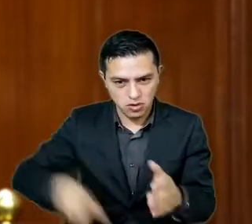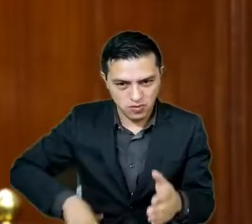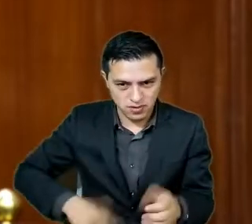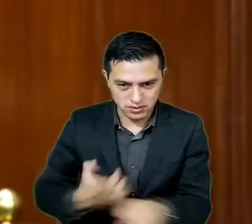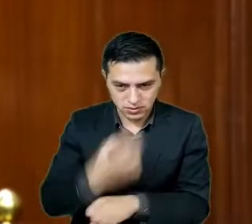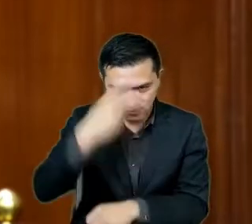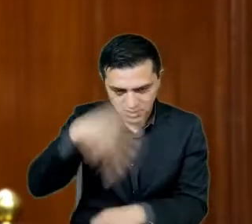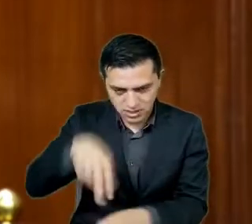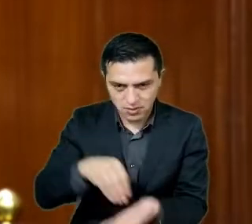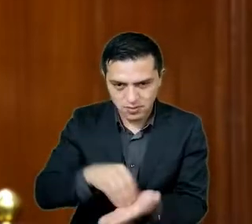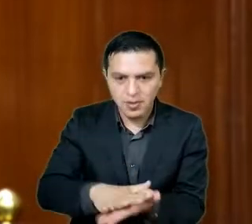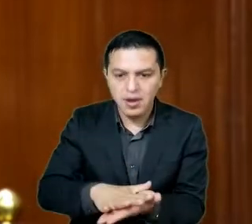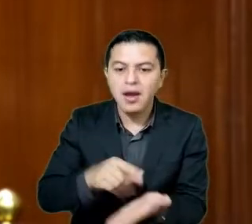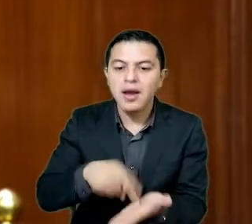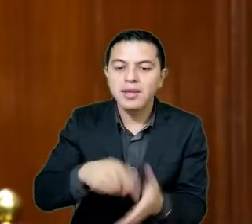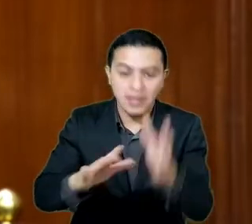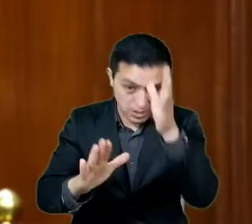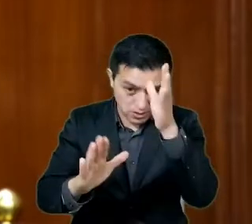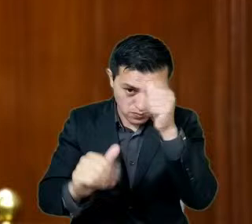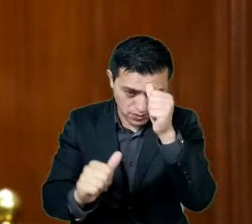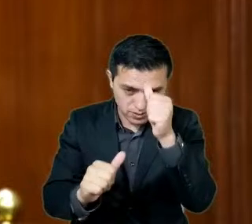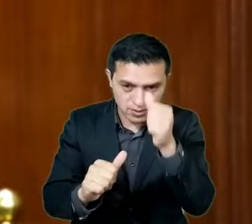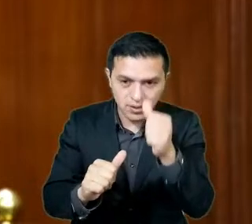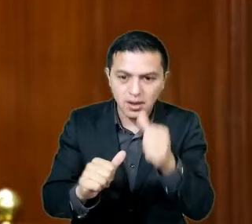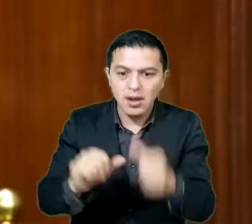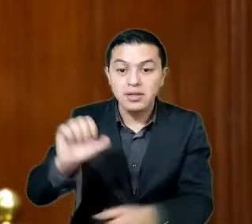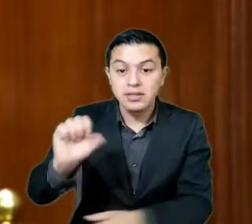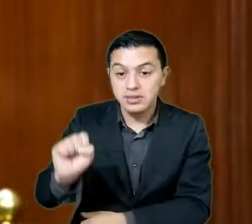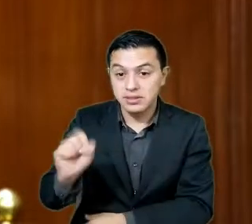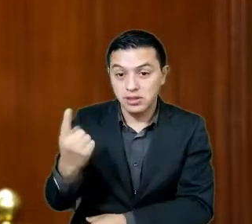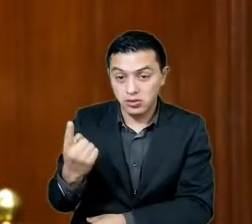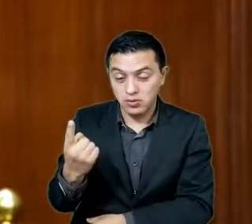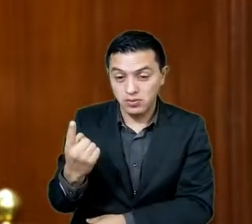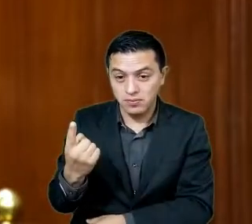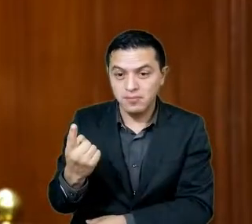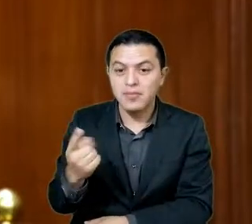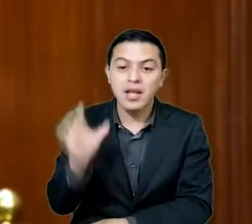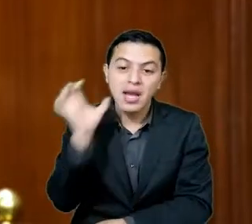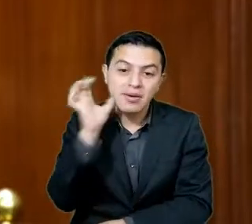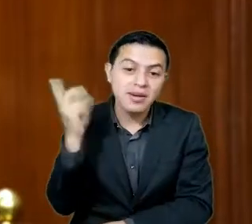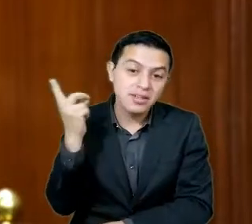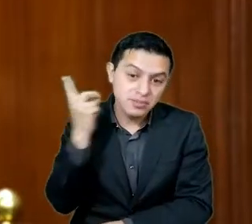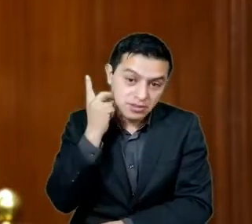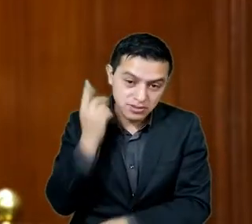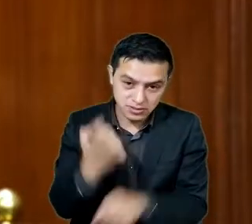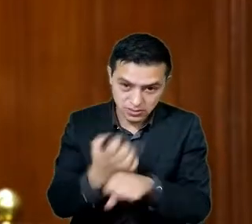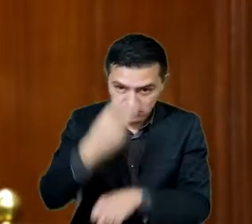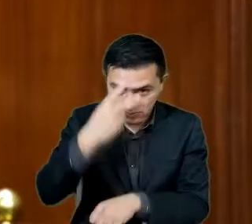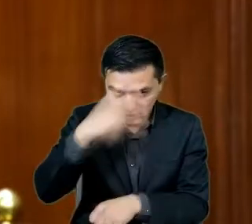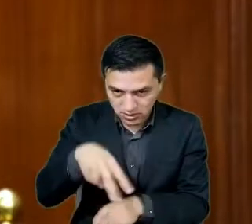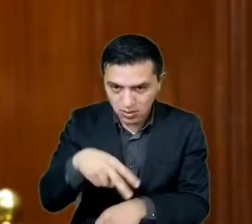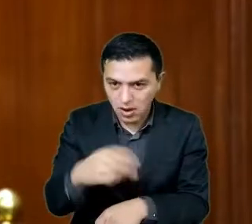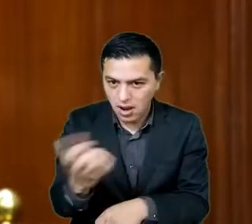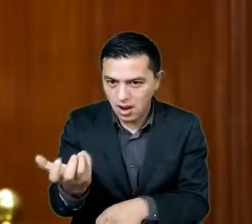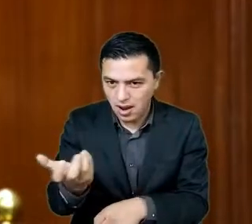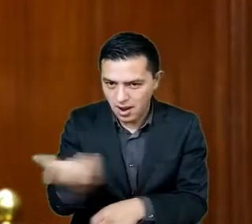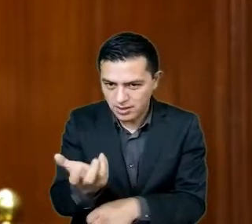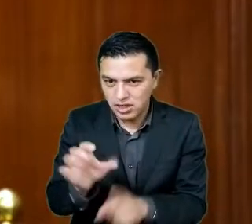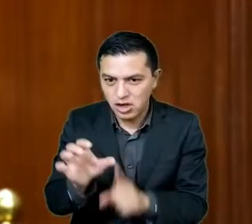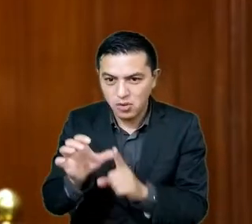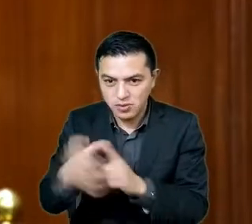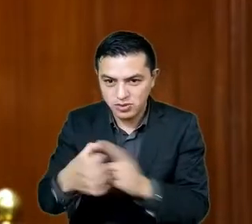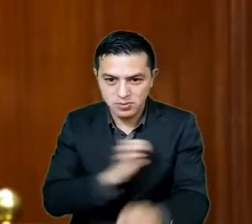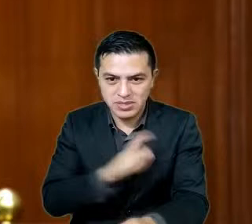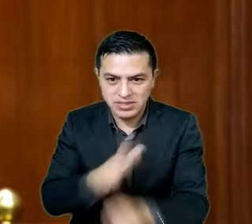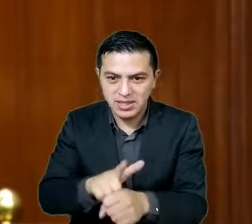el acuerdo mediante el cual la 61ª Legislatura del Estado de México creó la Comisión Especial de los Derechos de las